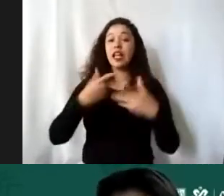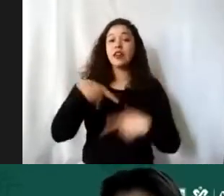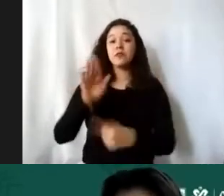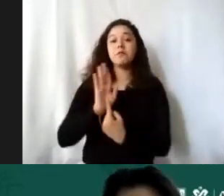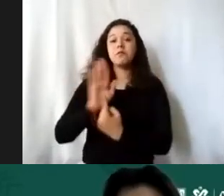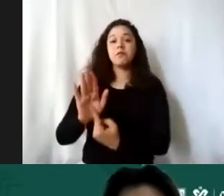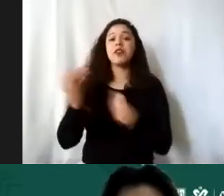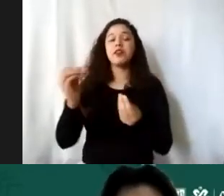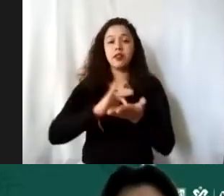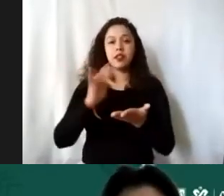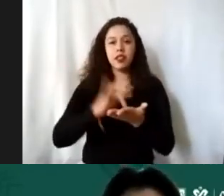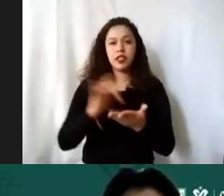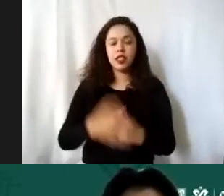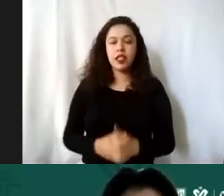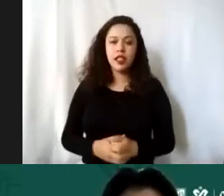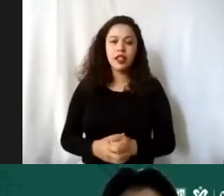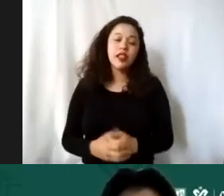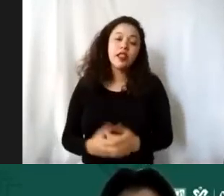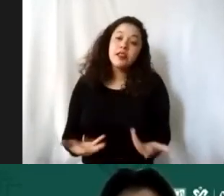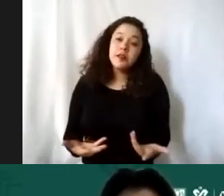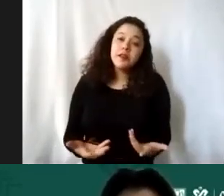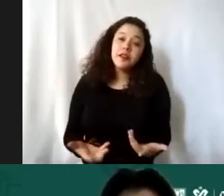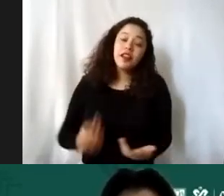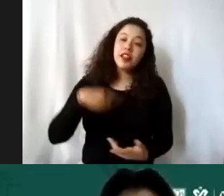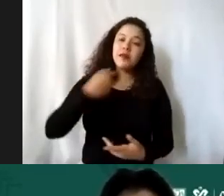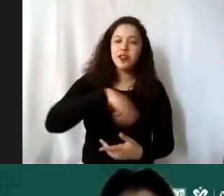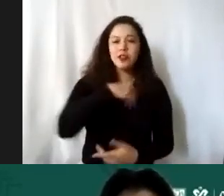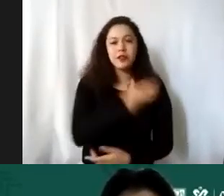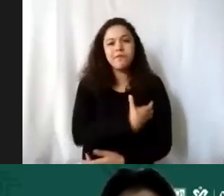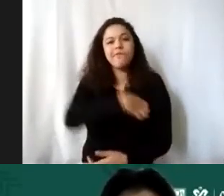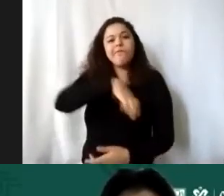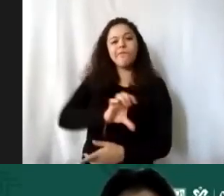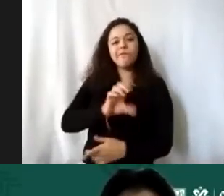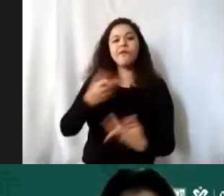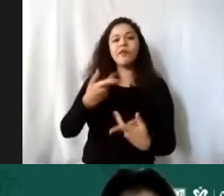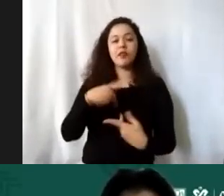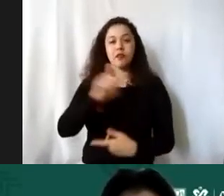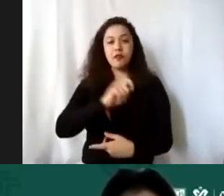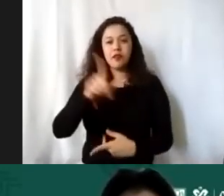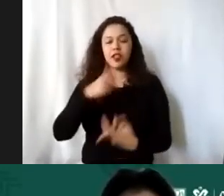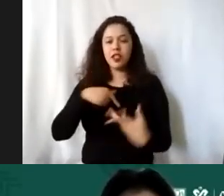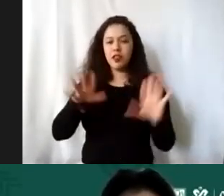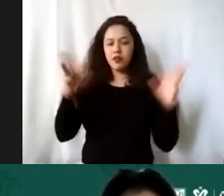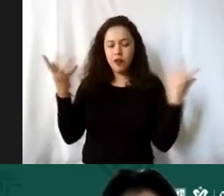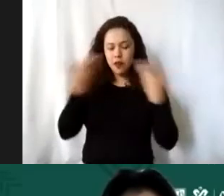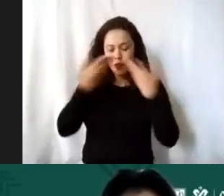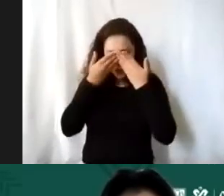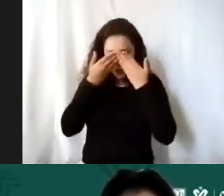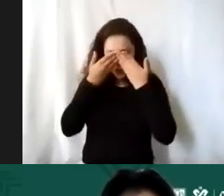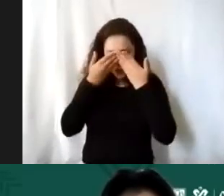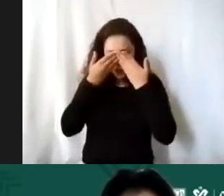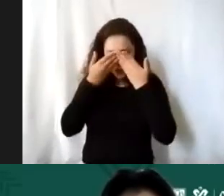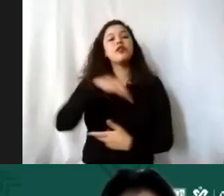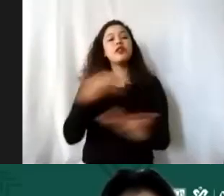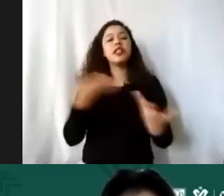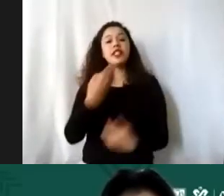agradecerle porque también esto nos empodera, ¿no? Como profesionales, es una refrescada hacia lo que estamos haciendo bien, lo que